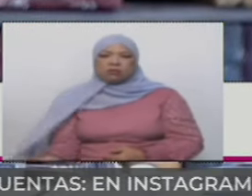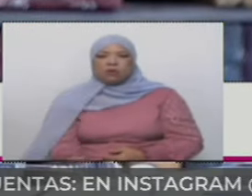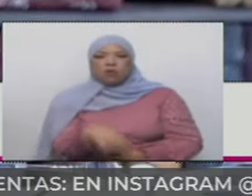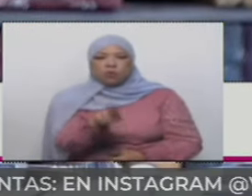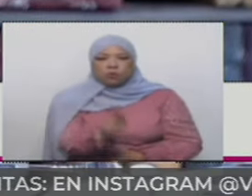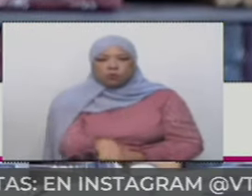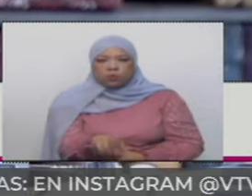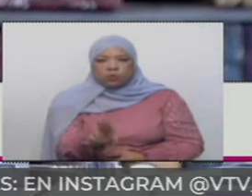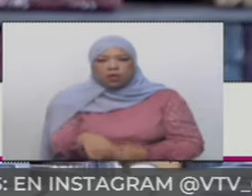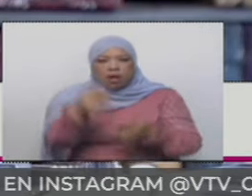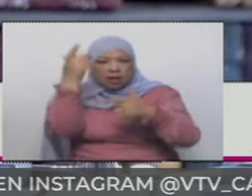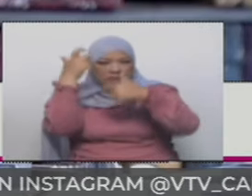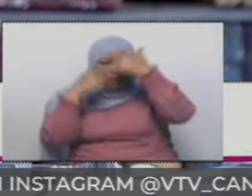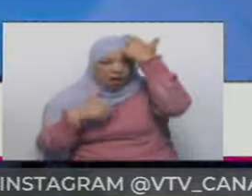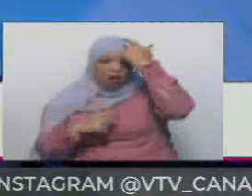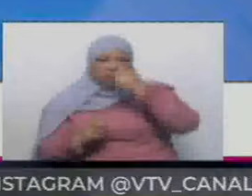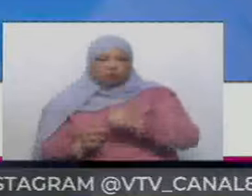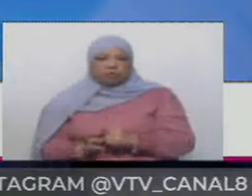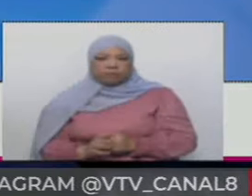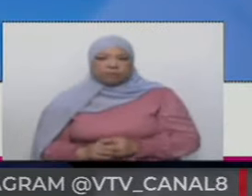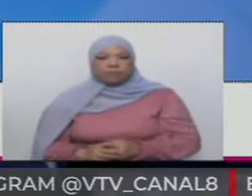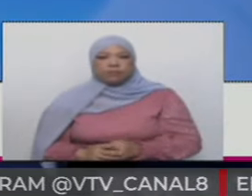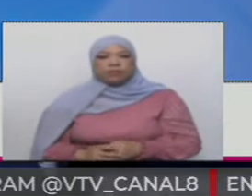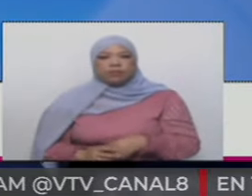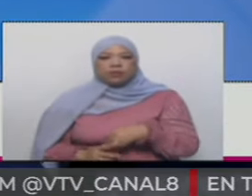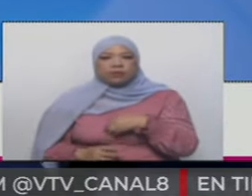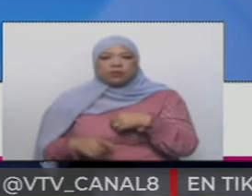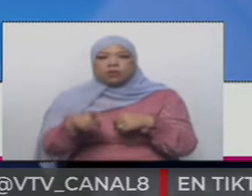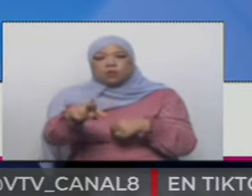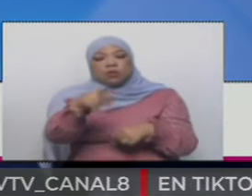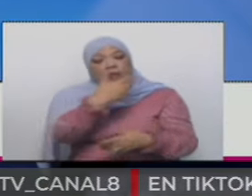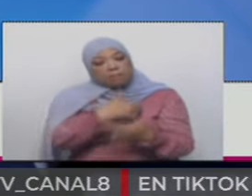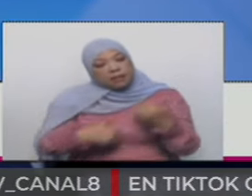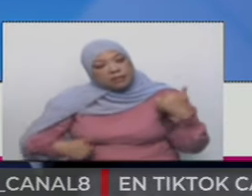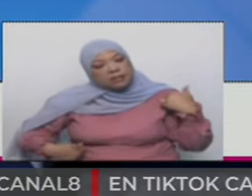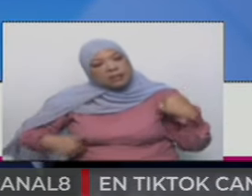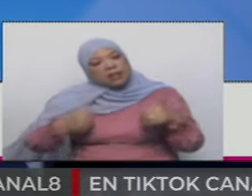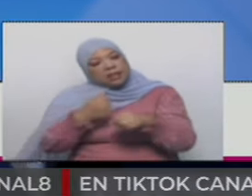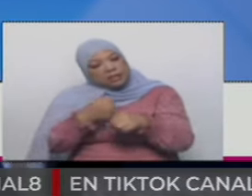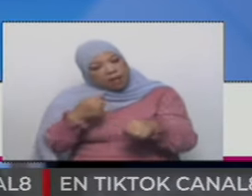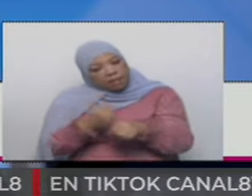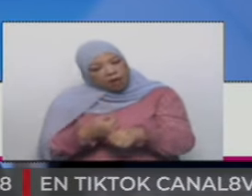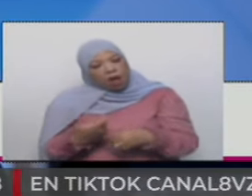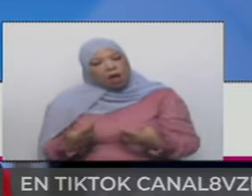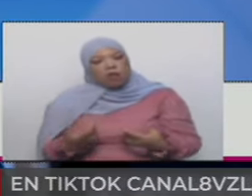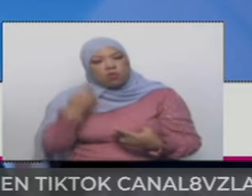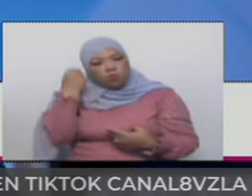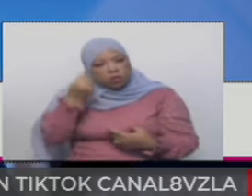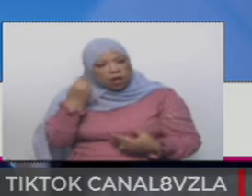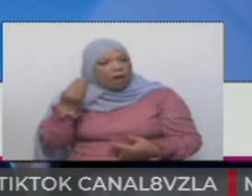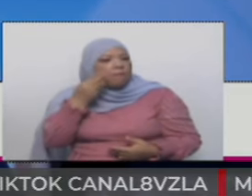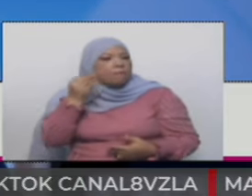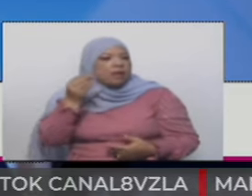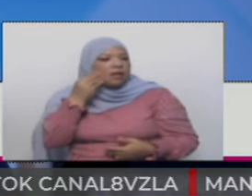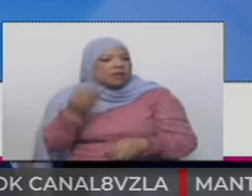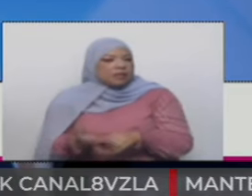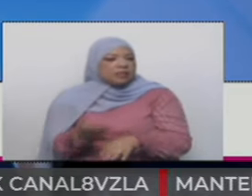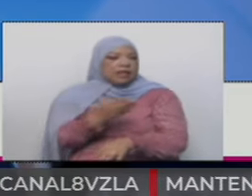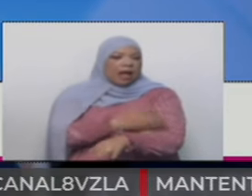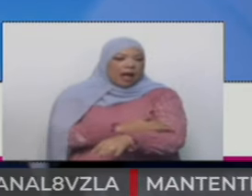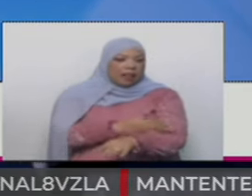Solo Chávez. Usted es un presidente obrero, ¿ve? Y el metro de Caracas es su